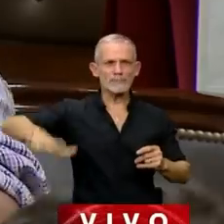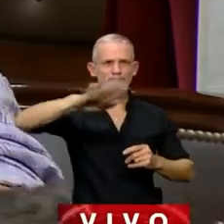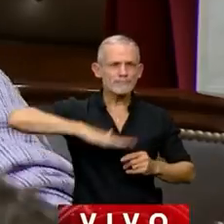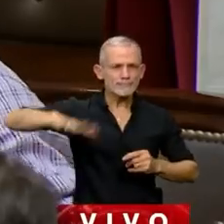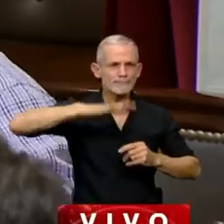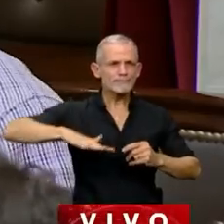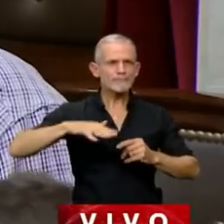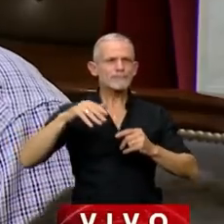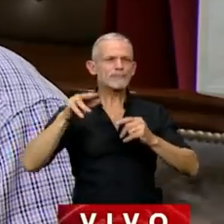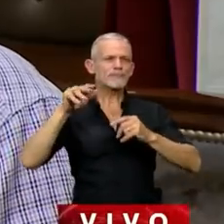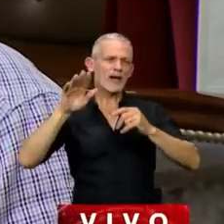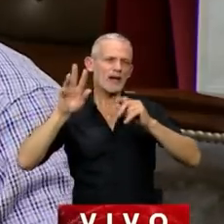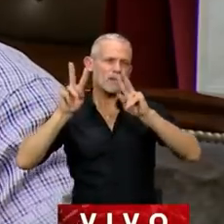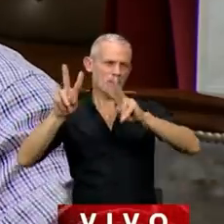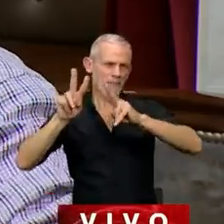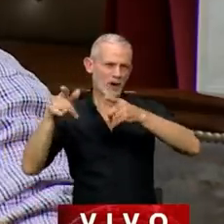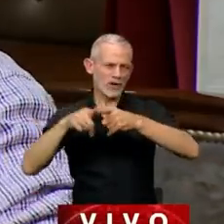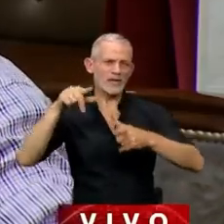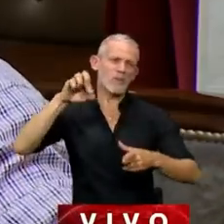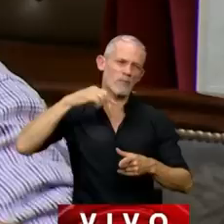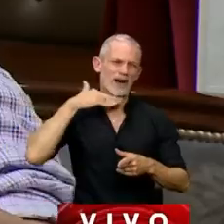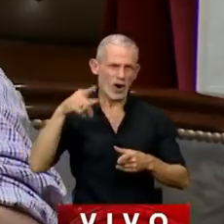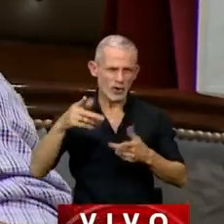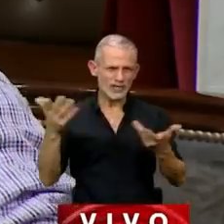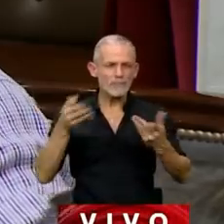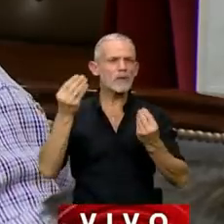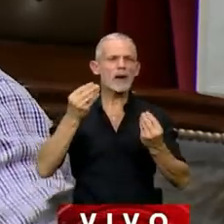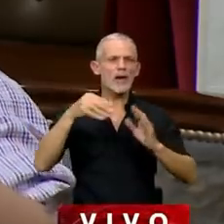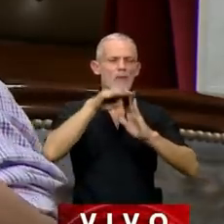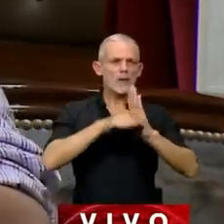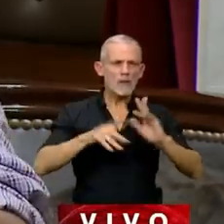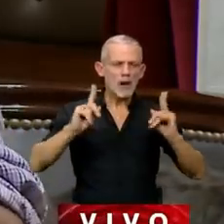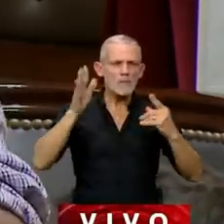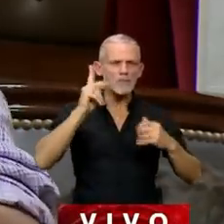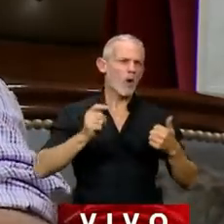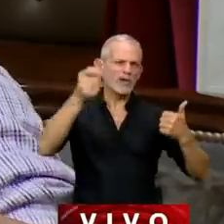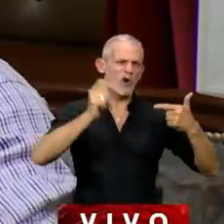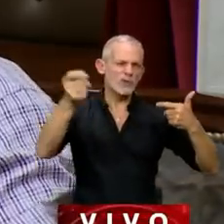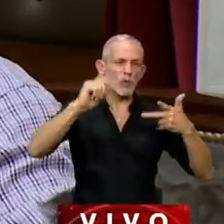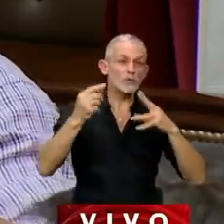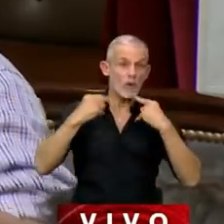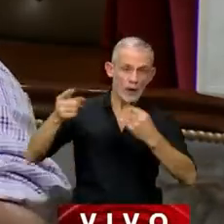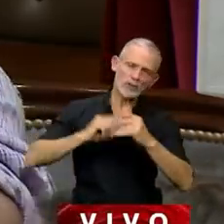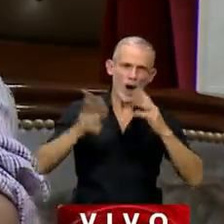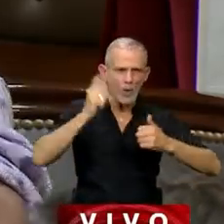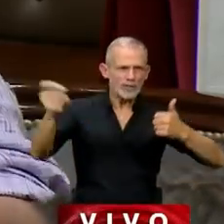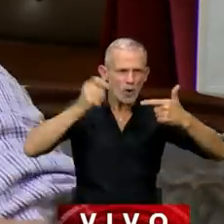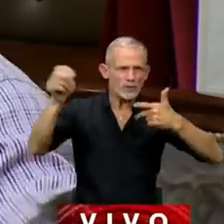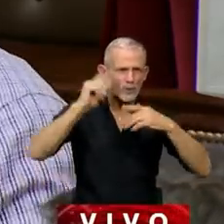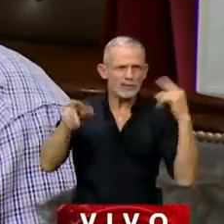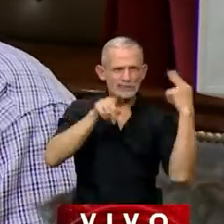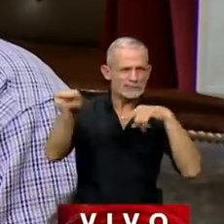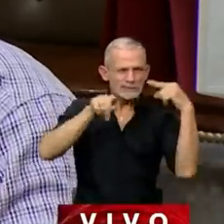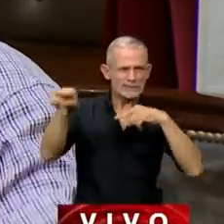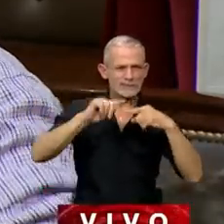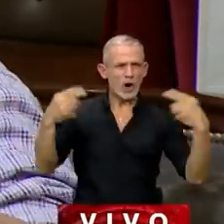un sector del PJ para mantener un régimen de judicialización de la protesta y perseguir